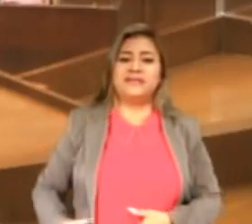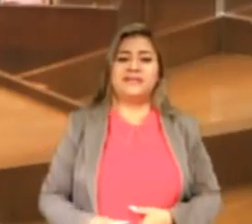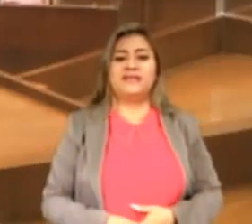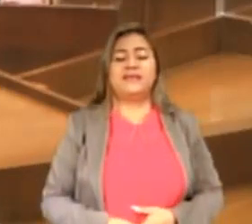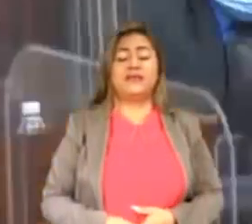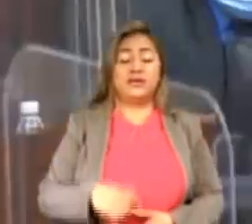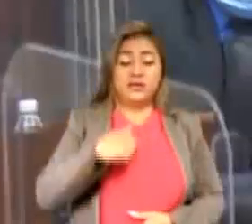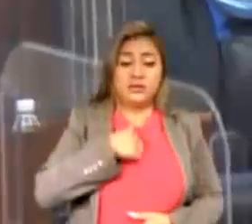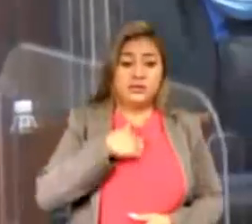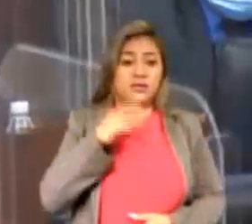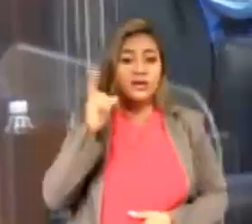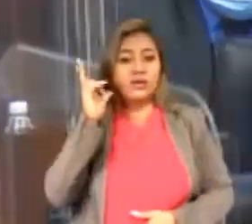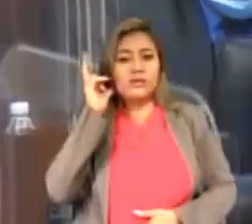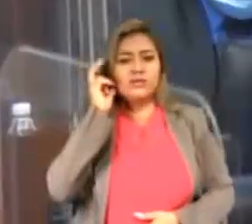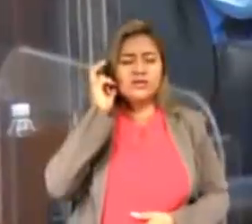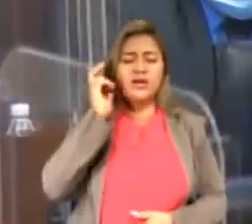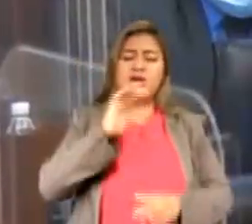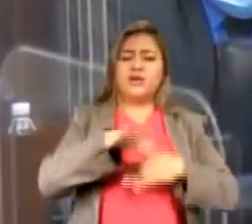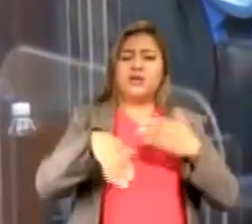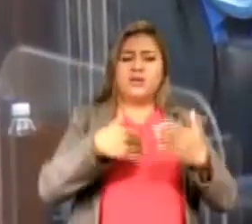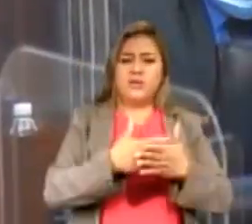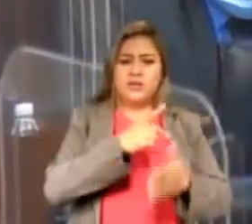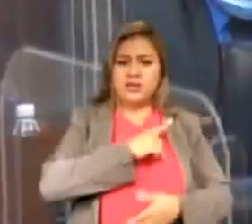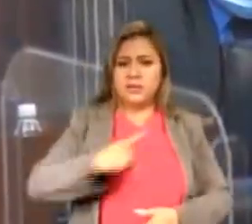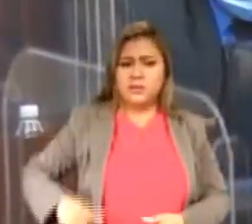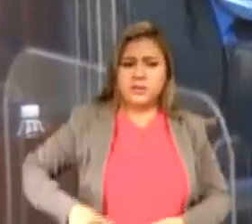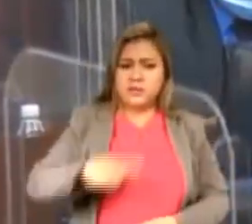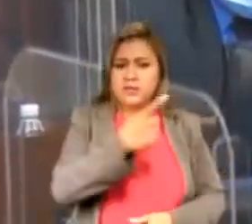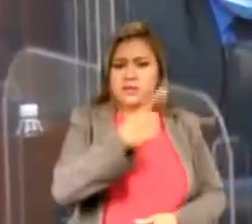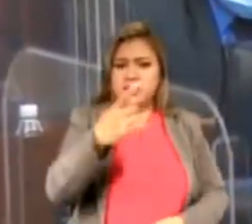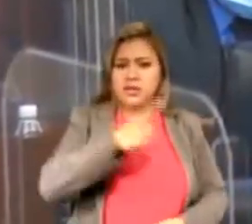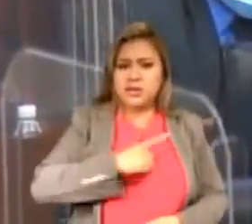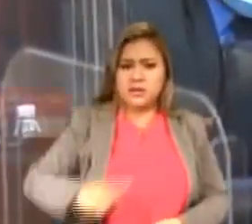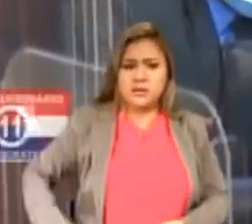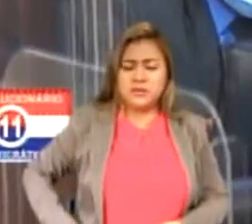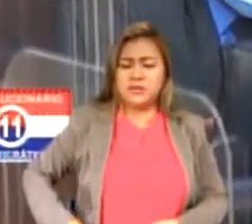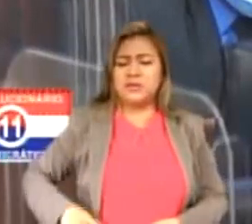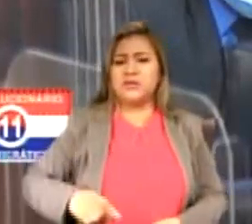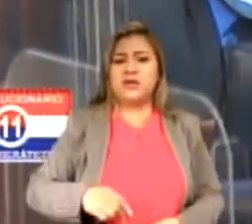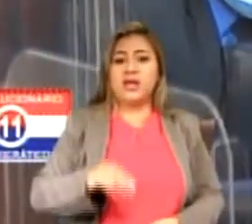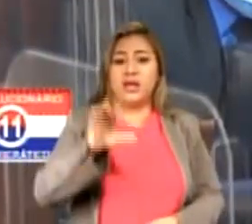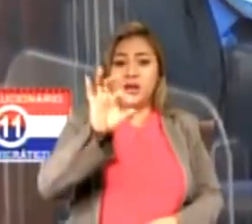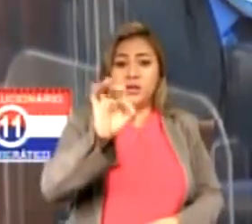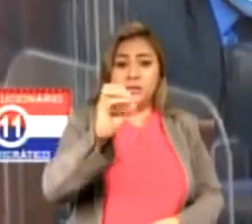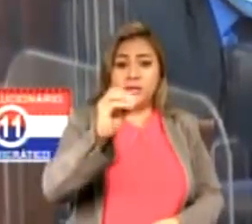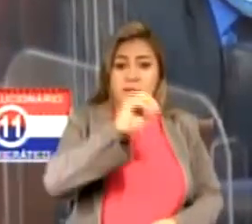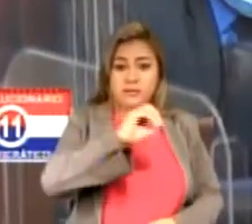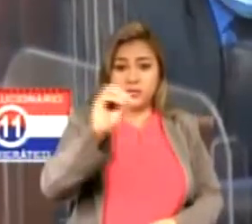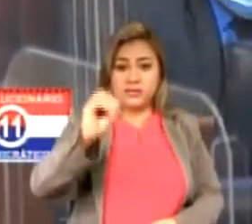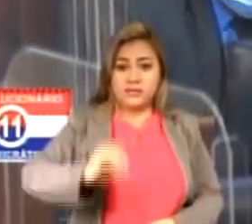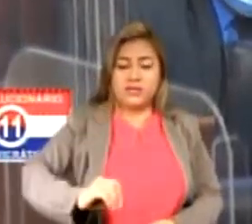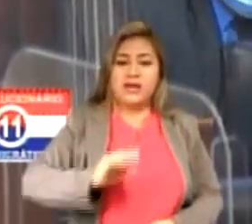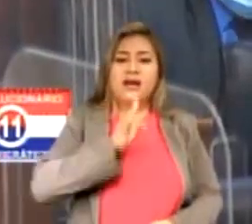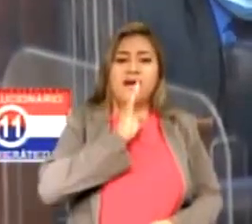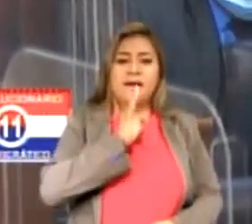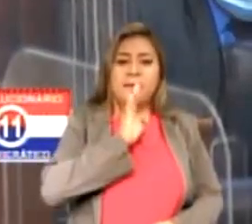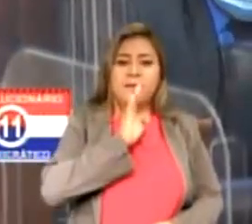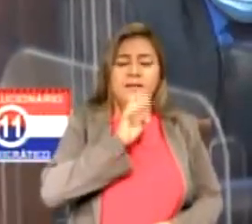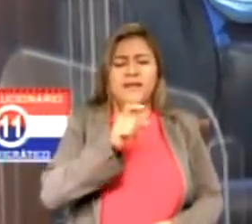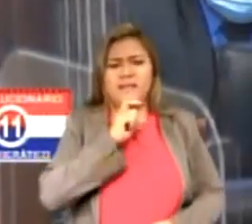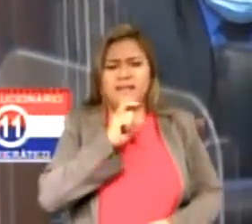He escuchado a todos los diputados y diputadas y el 90% habló sobre la crisis y